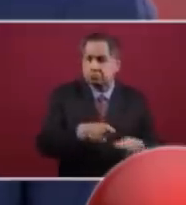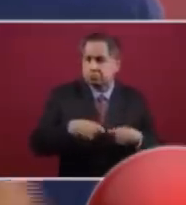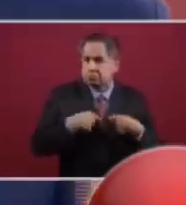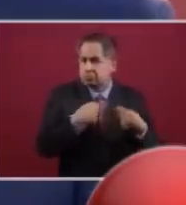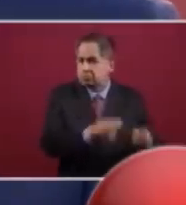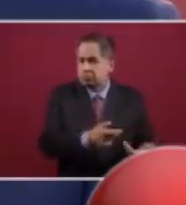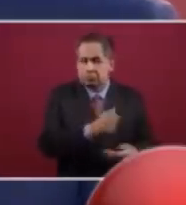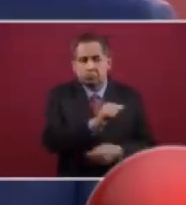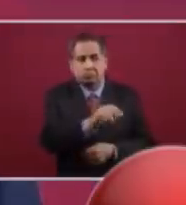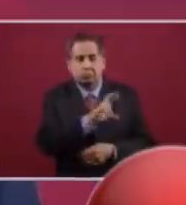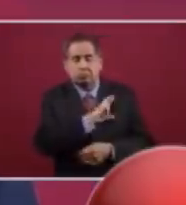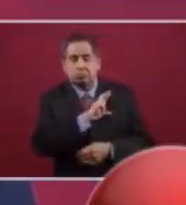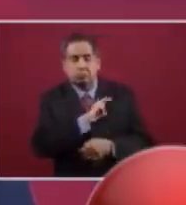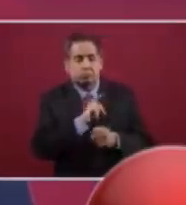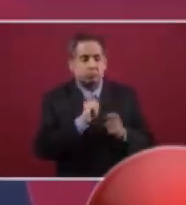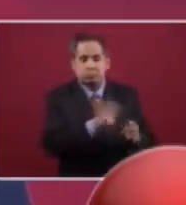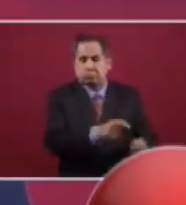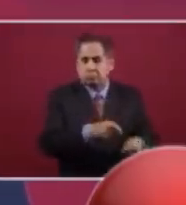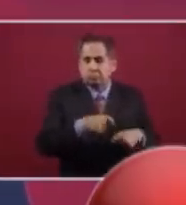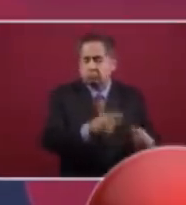a particulares.